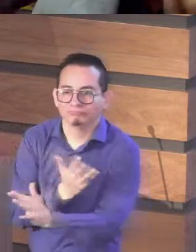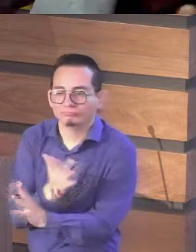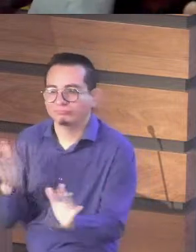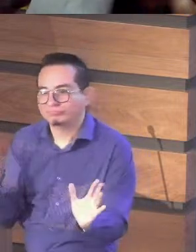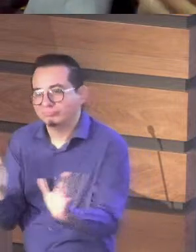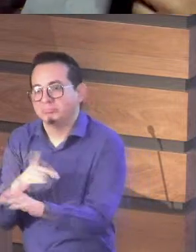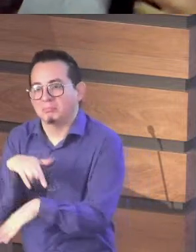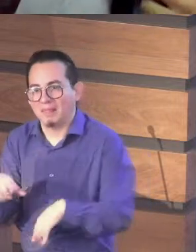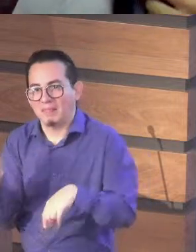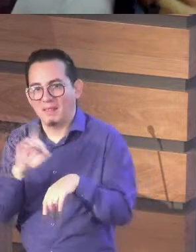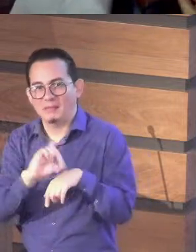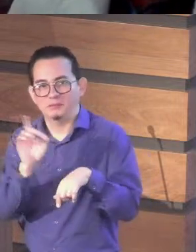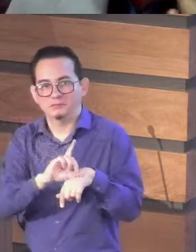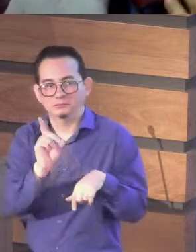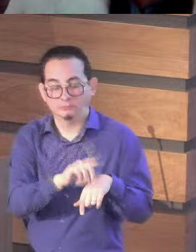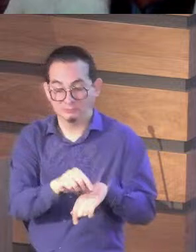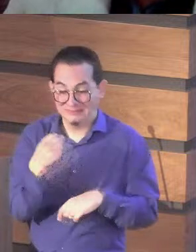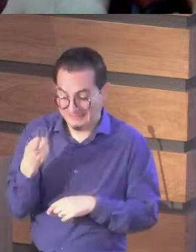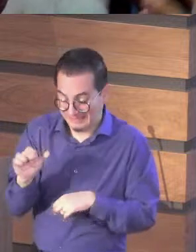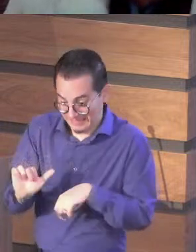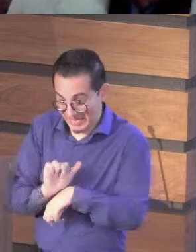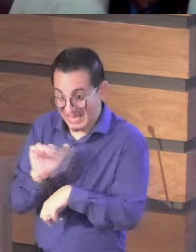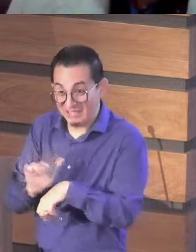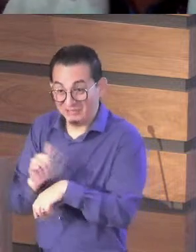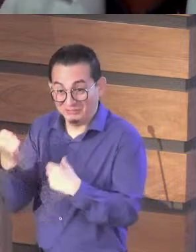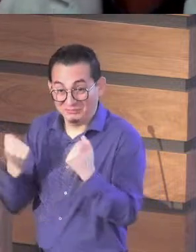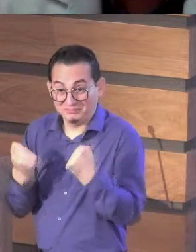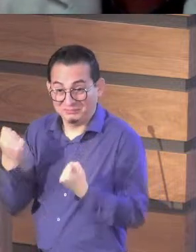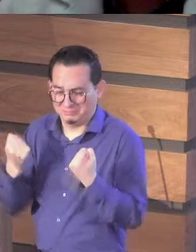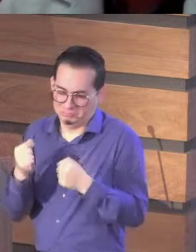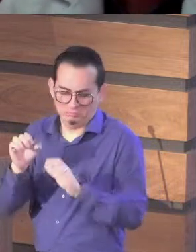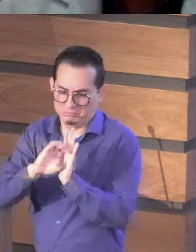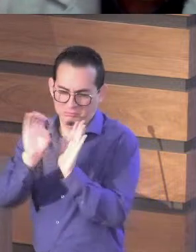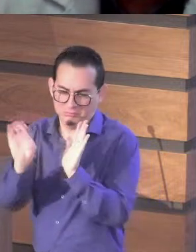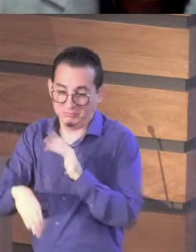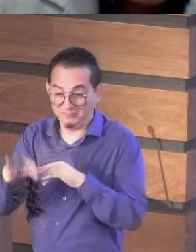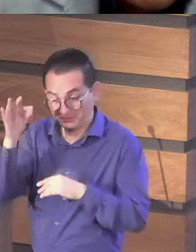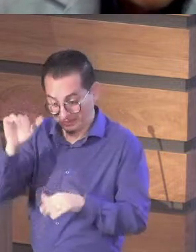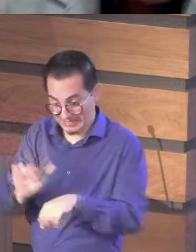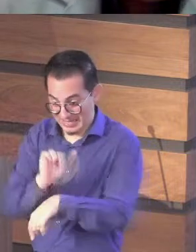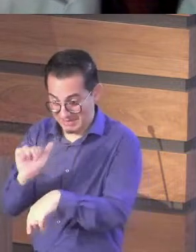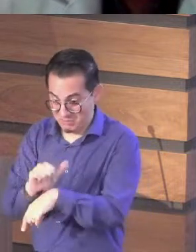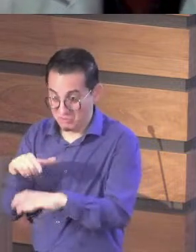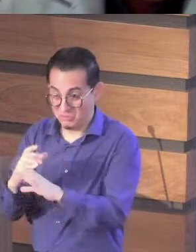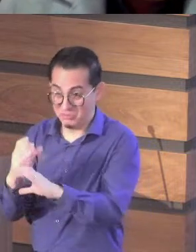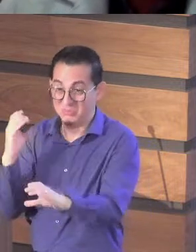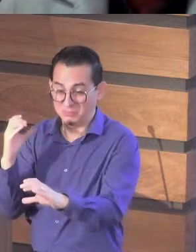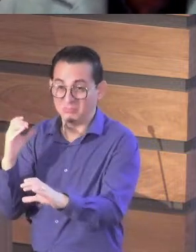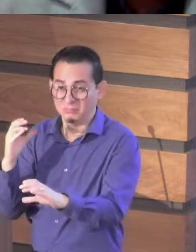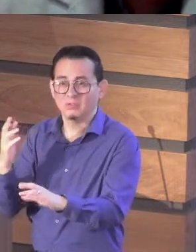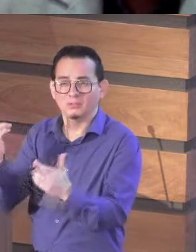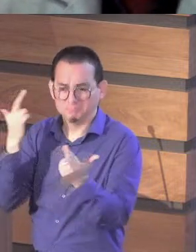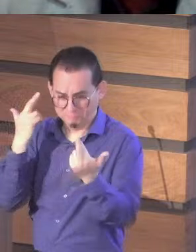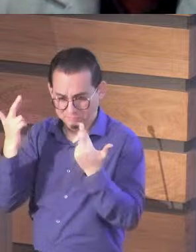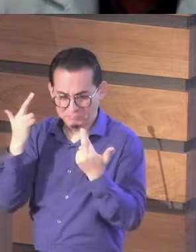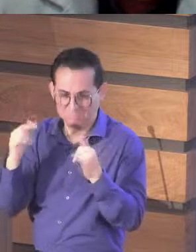un automotor, un bus, un transporte, no solo produce ruido, también produce